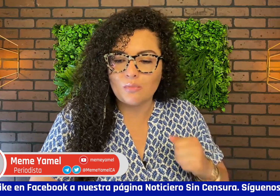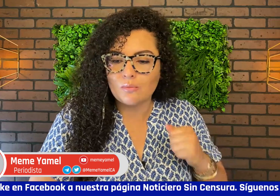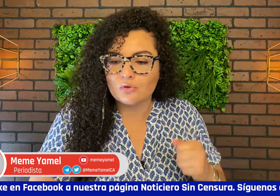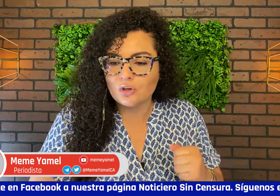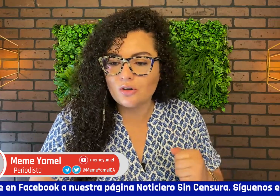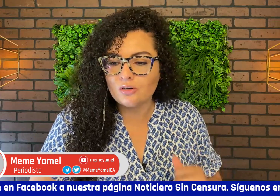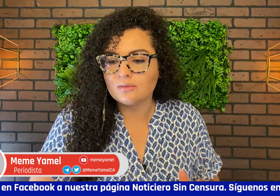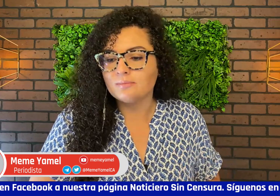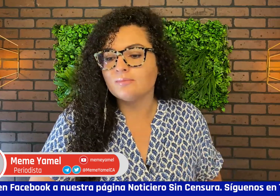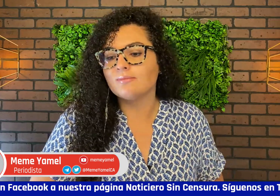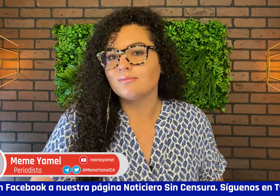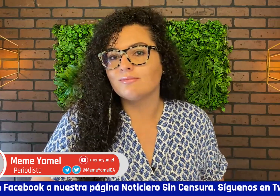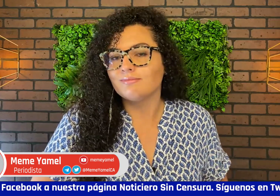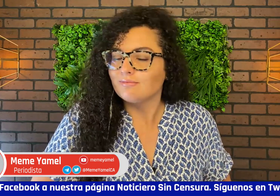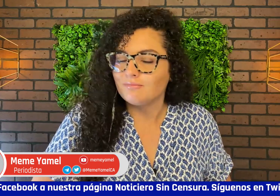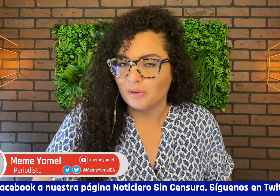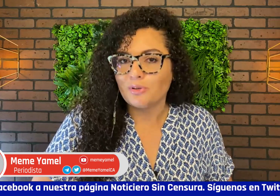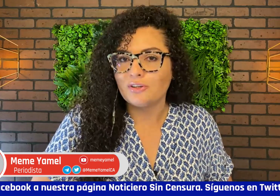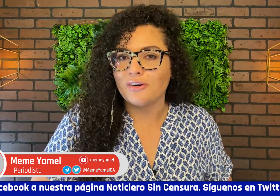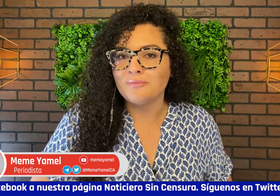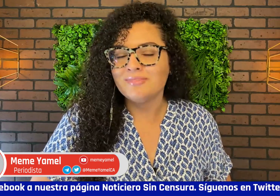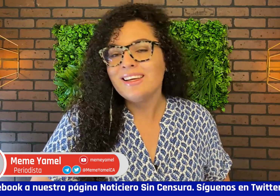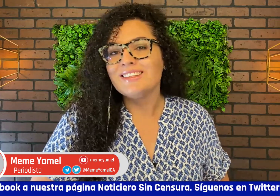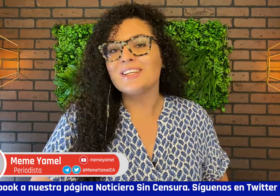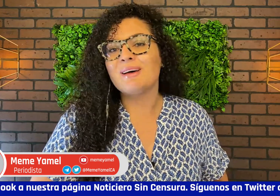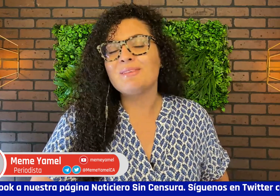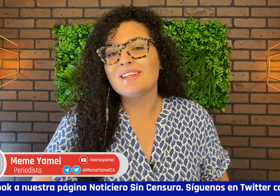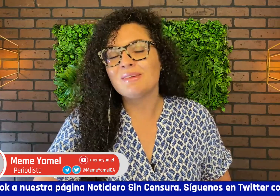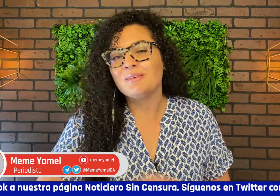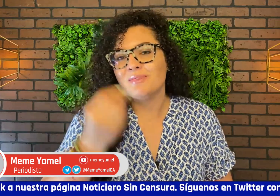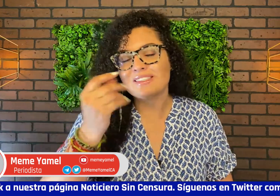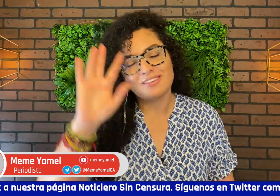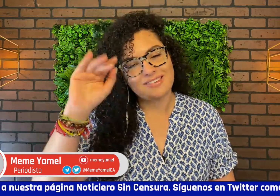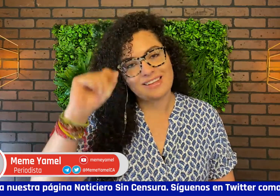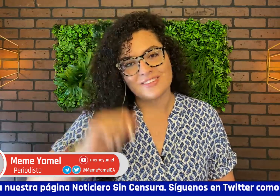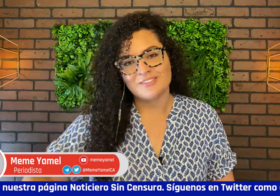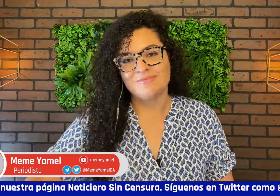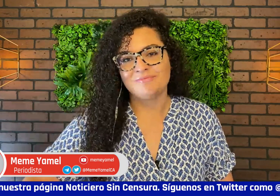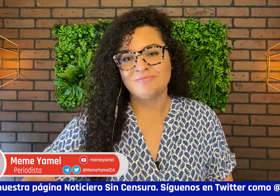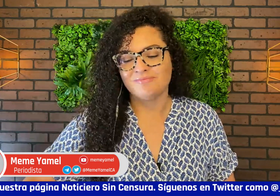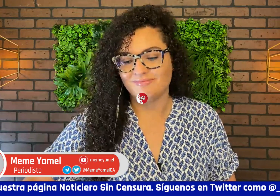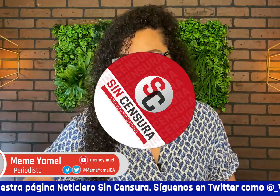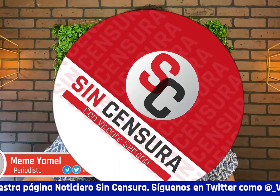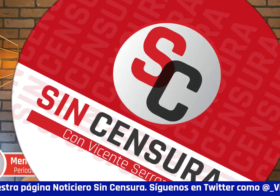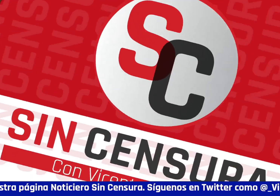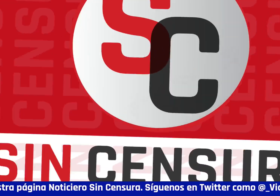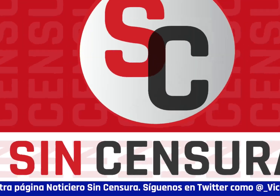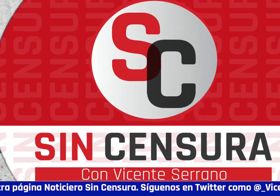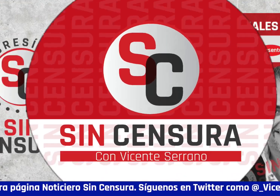y cuando me emociono. Nos vamos, les mando un beso, adiós.